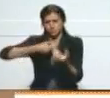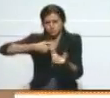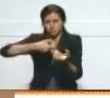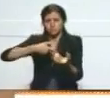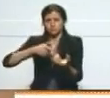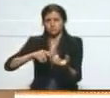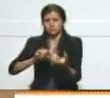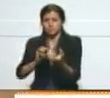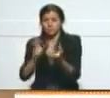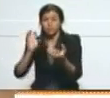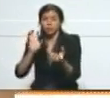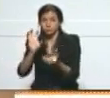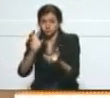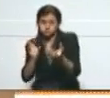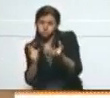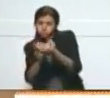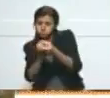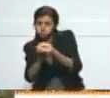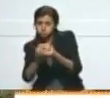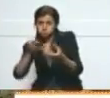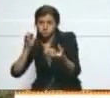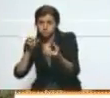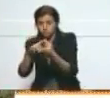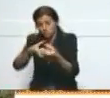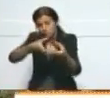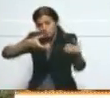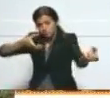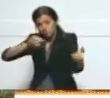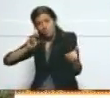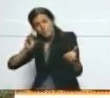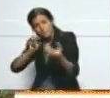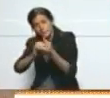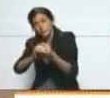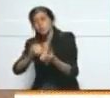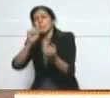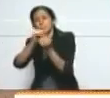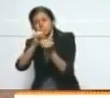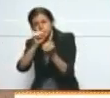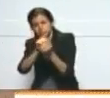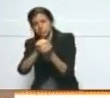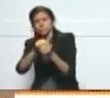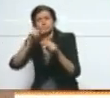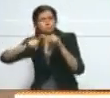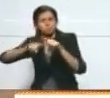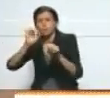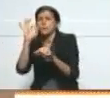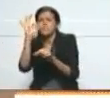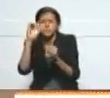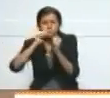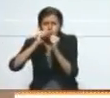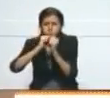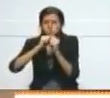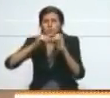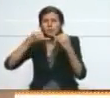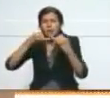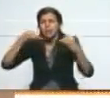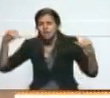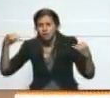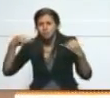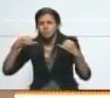Lo meten dentro de ese tubo y adentro meten piedras, metras, tuercas, alambres,